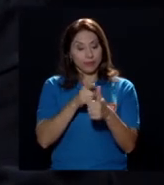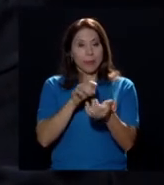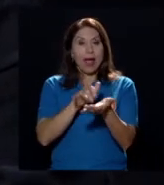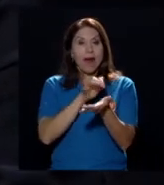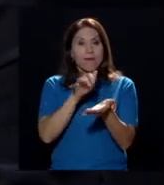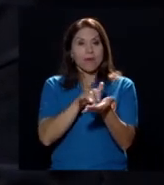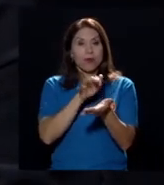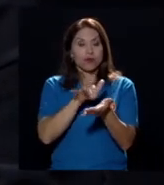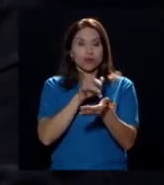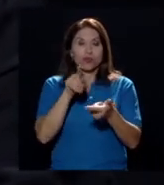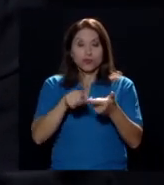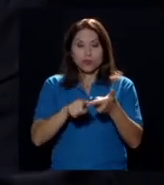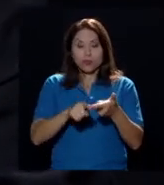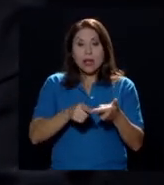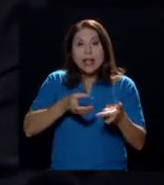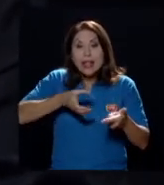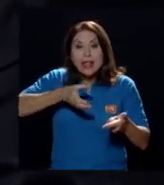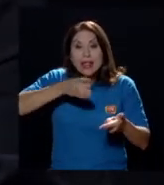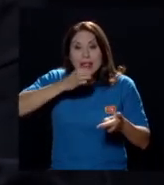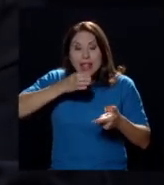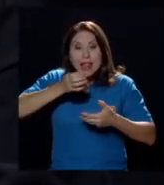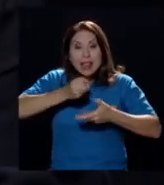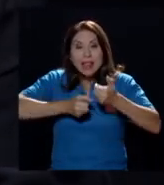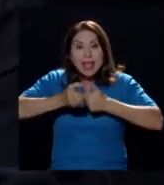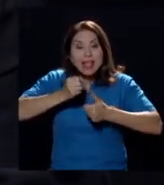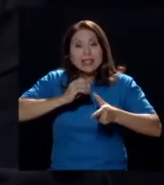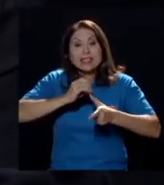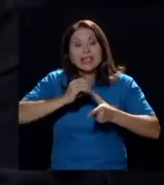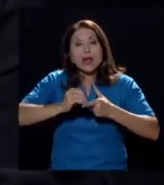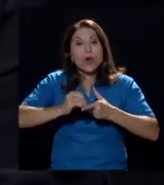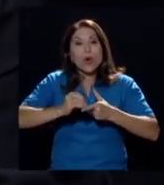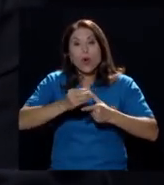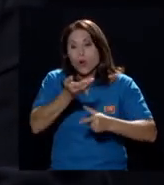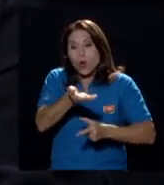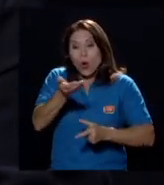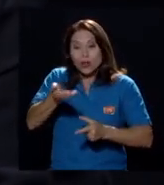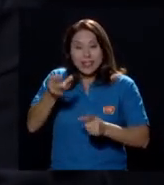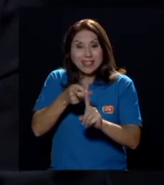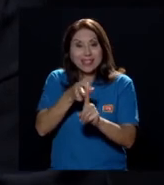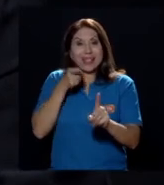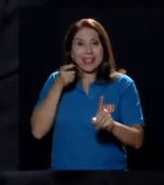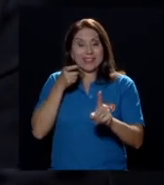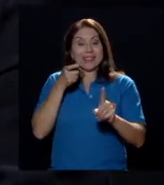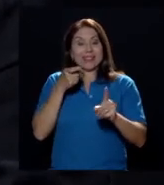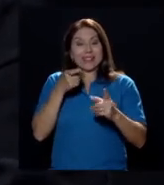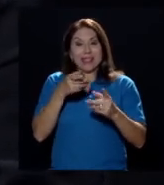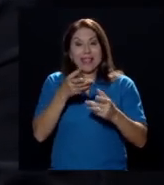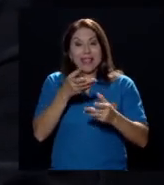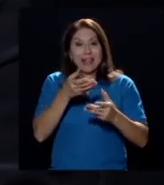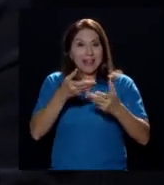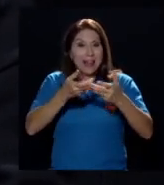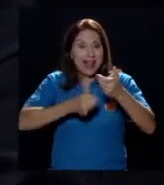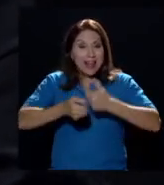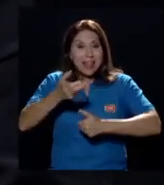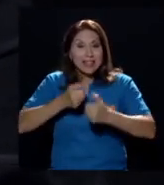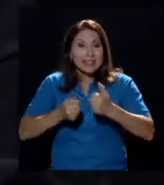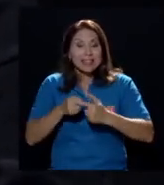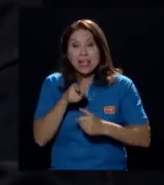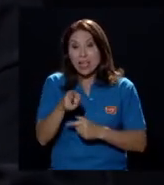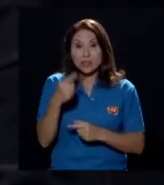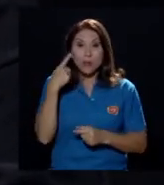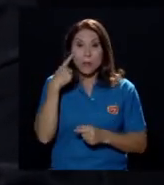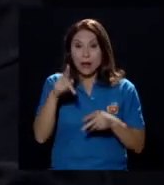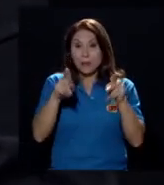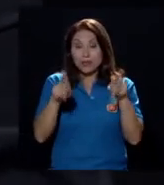que impactan muchísimo a la población, llamémoslo así, de menos recursos, y que cuyas